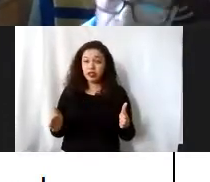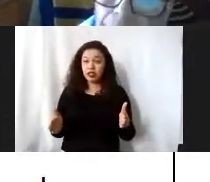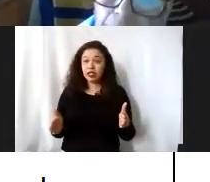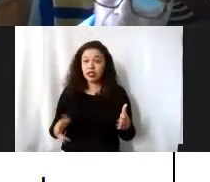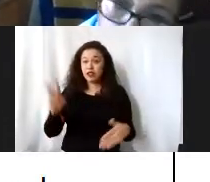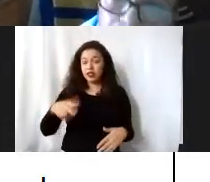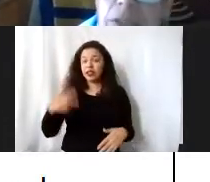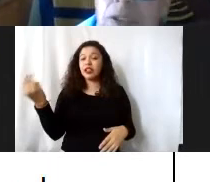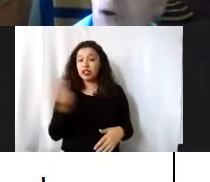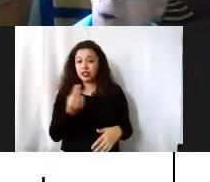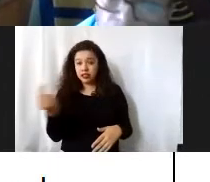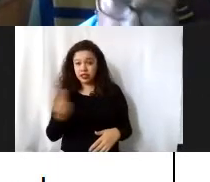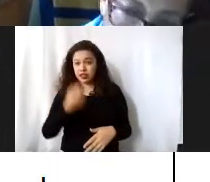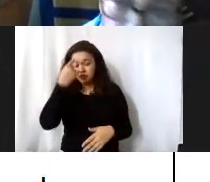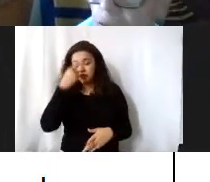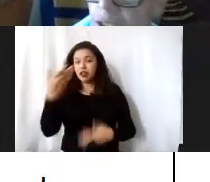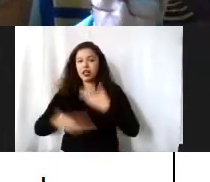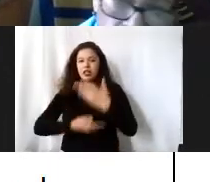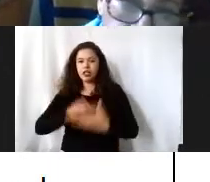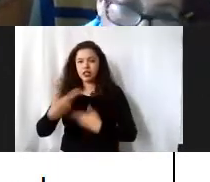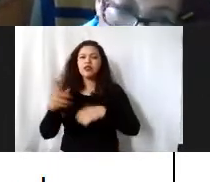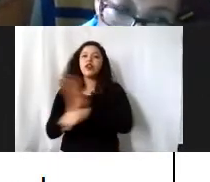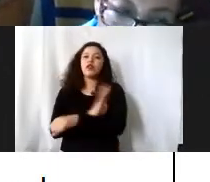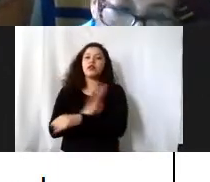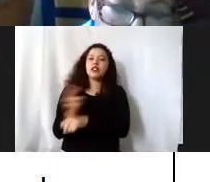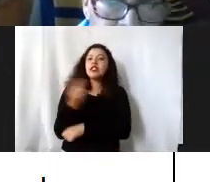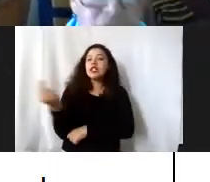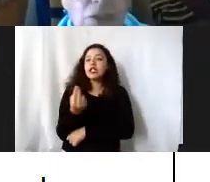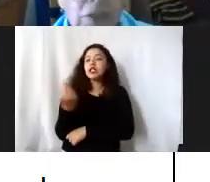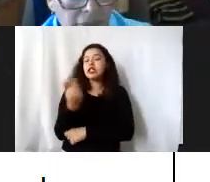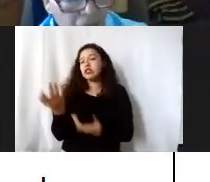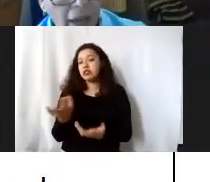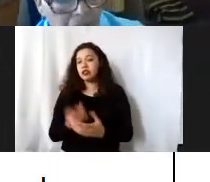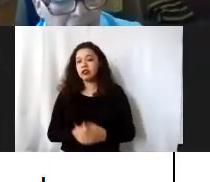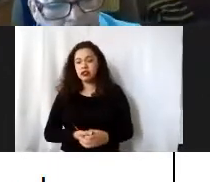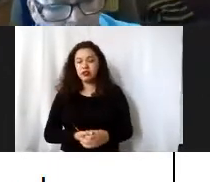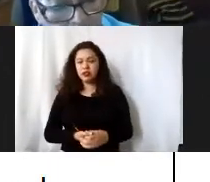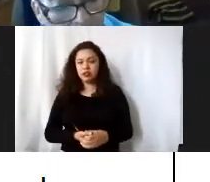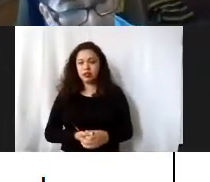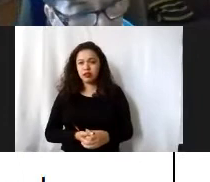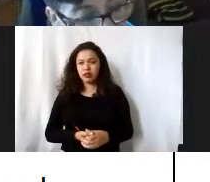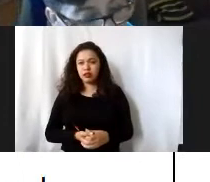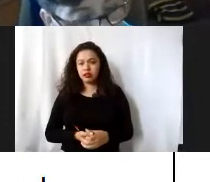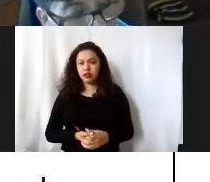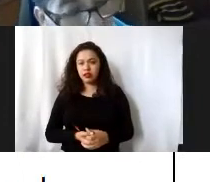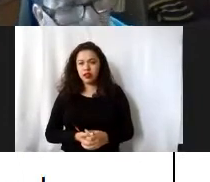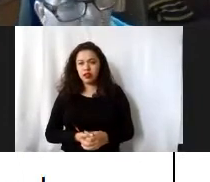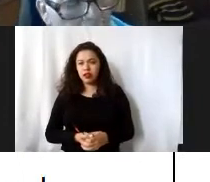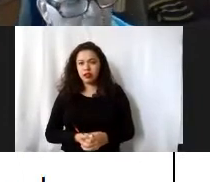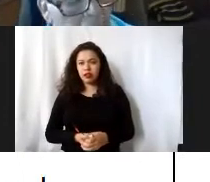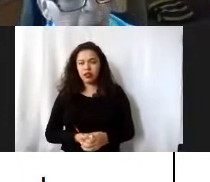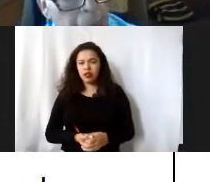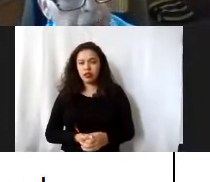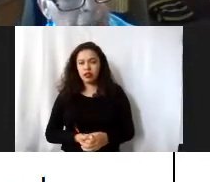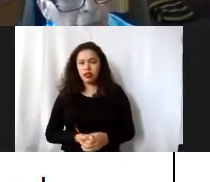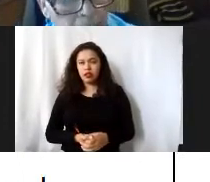requiere del servicio o del beneficio o del apoyo. Y entonces ahí siento yo que